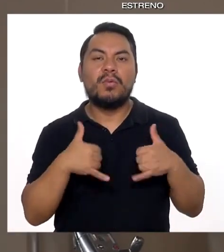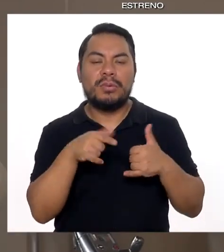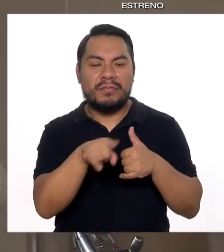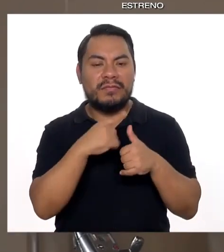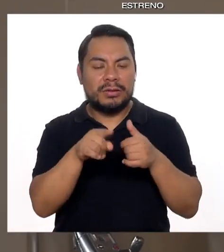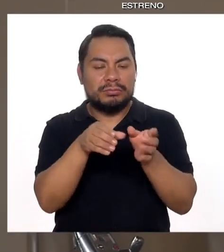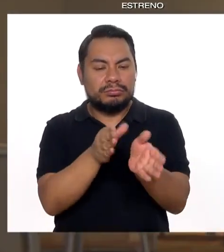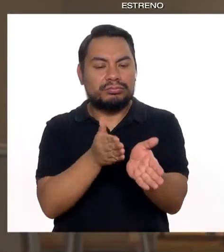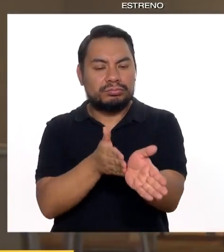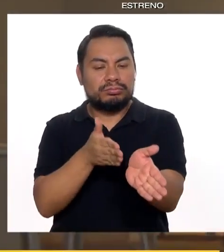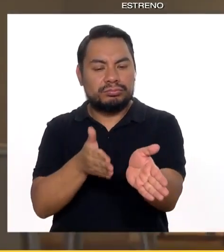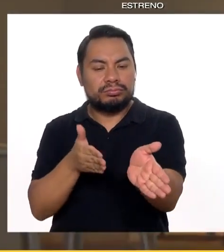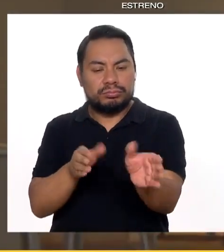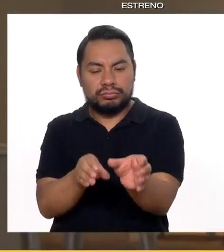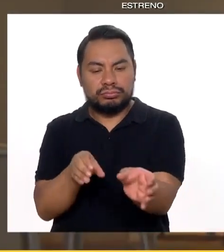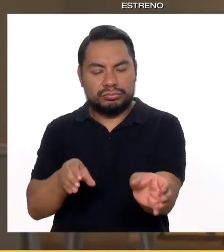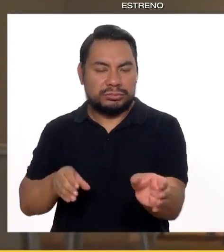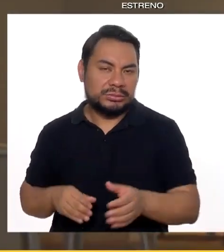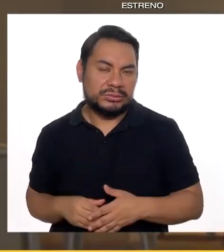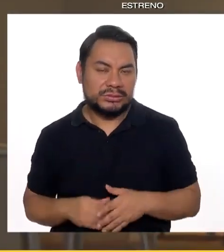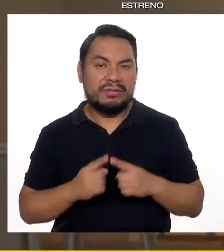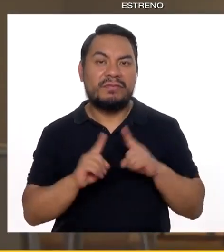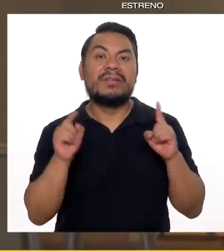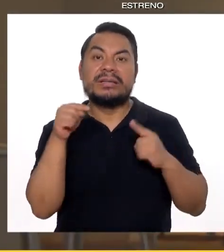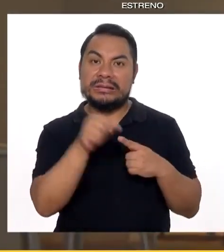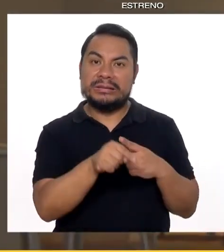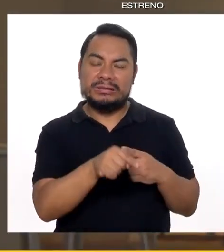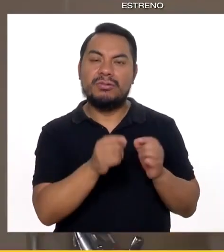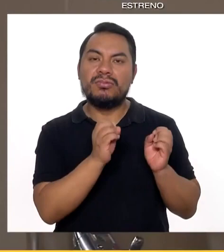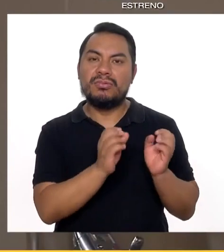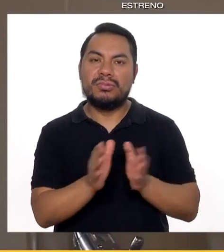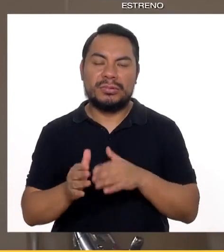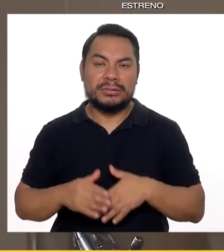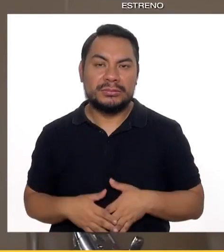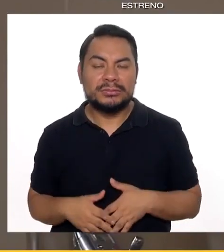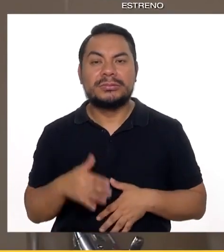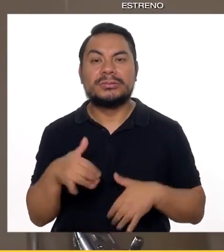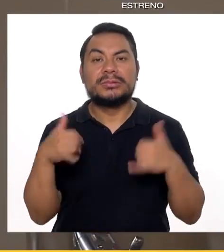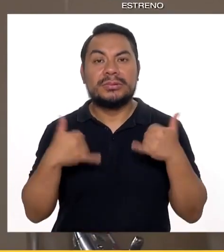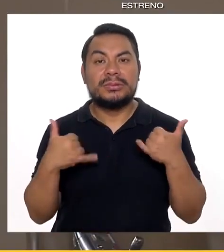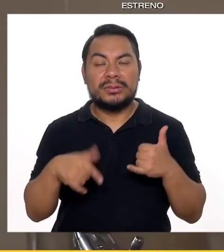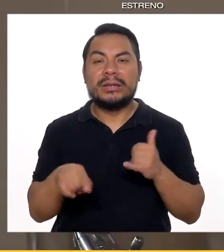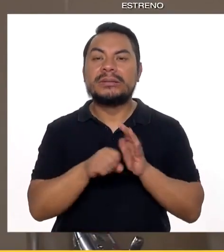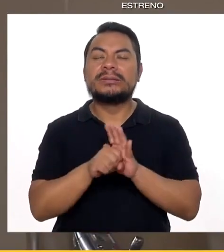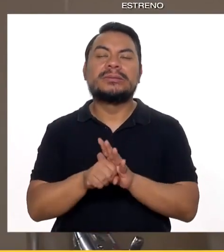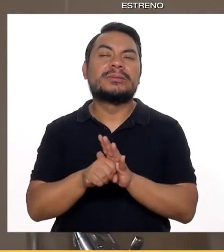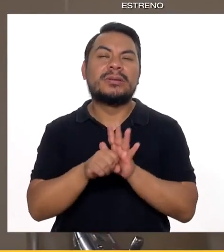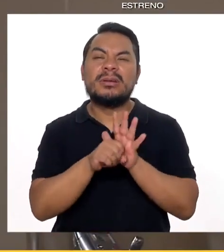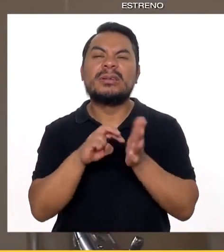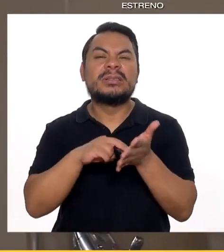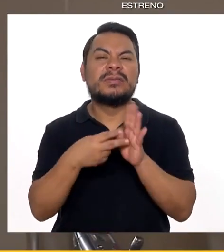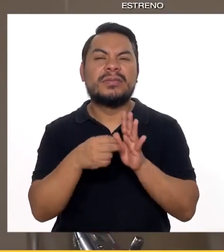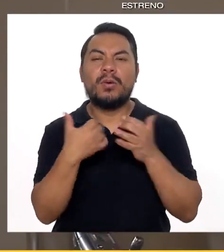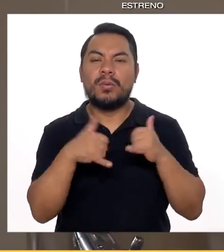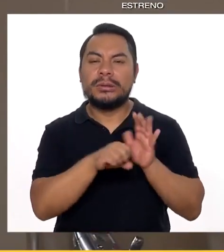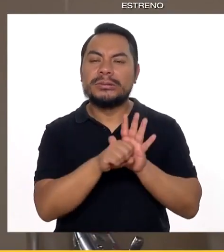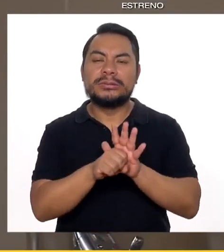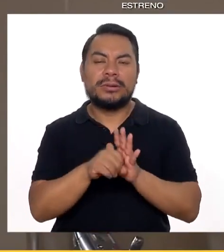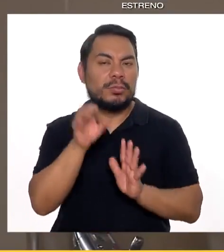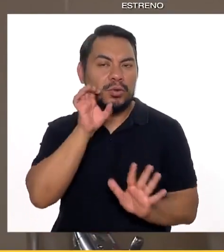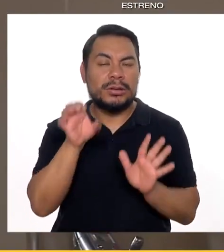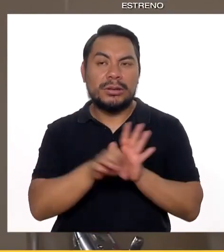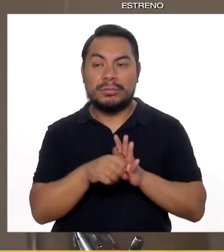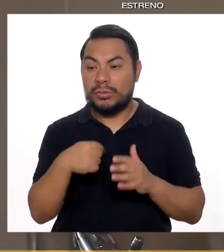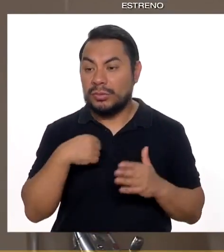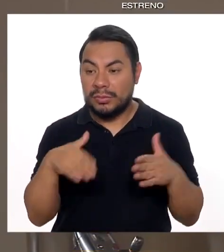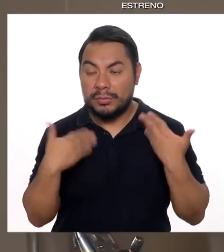con el otro. No, no existe ese tipo de juego funcional y tampoco existe el juego simbólico. ¿Cuál es el juego simbólico? Que yo puedo,